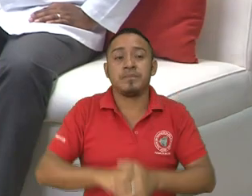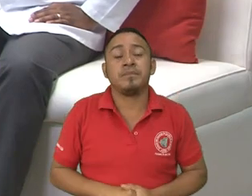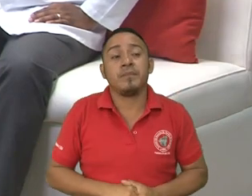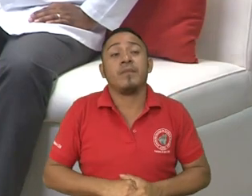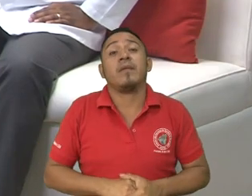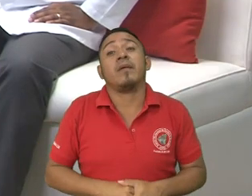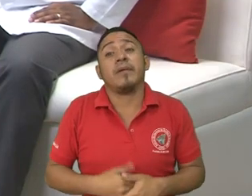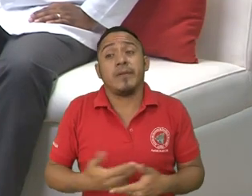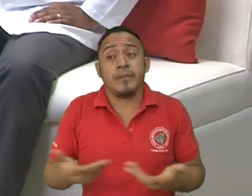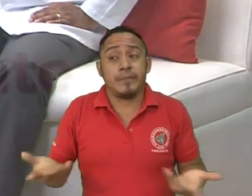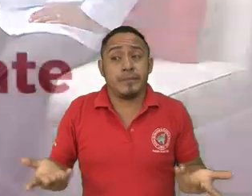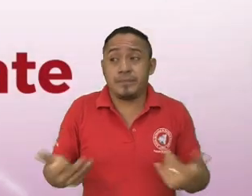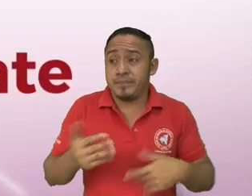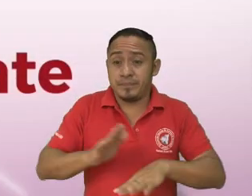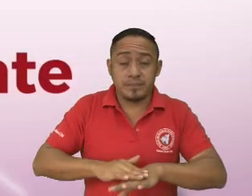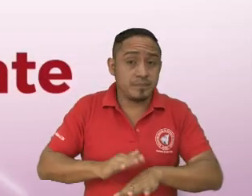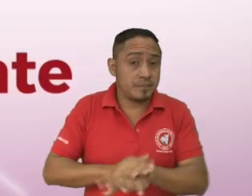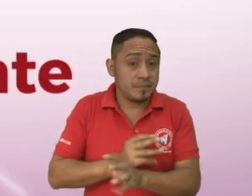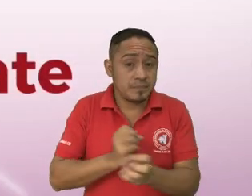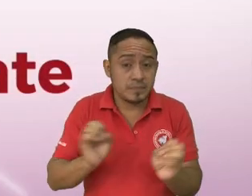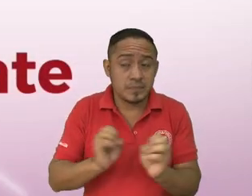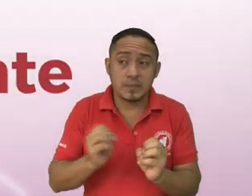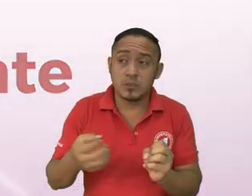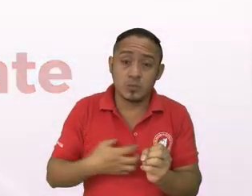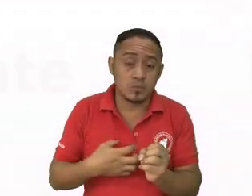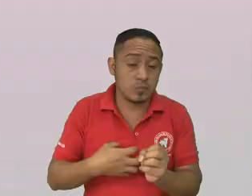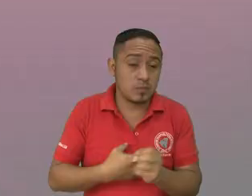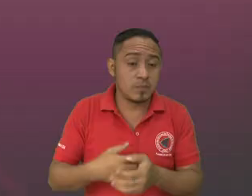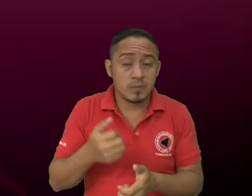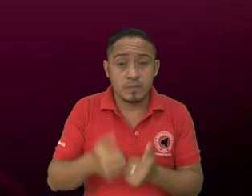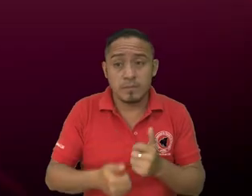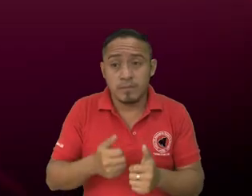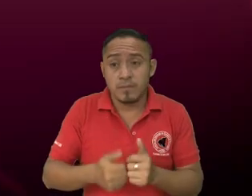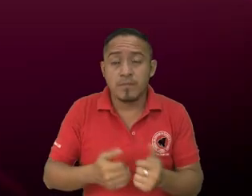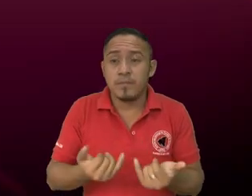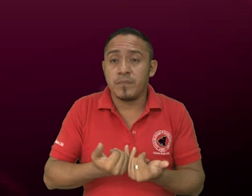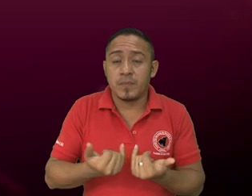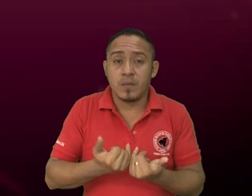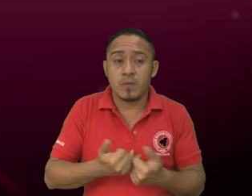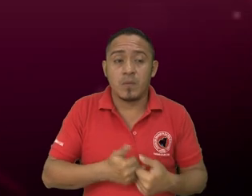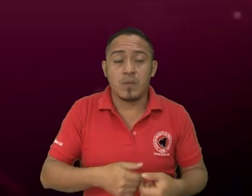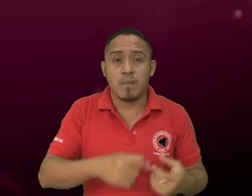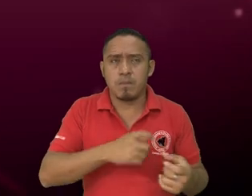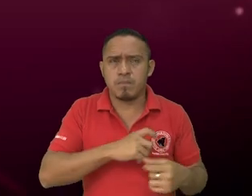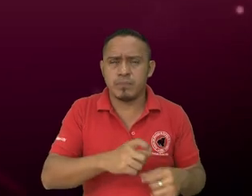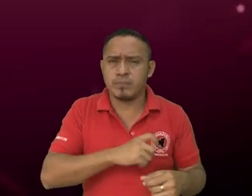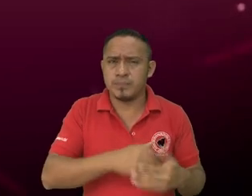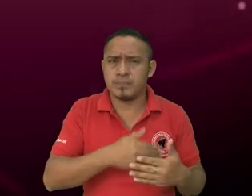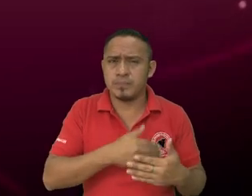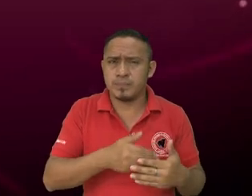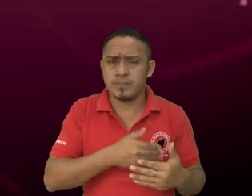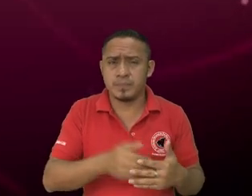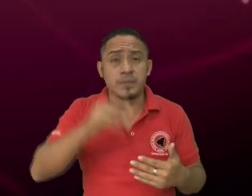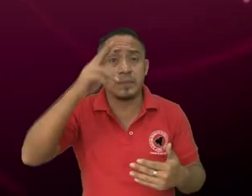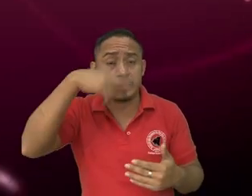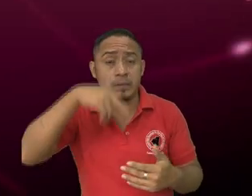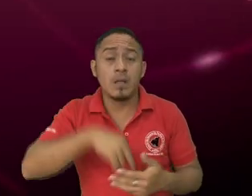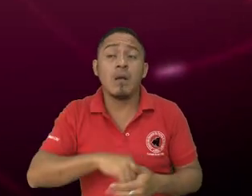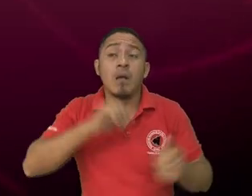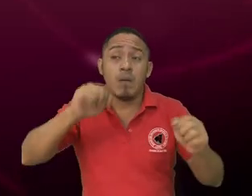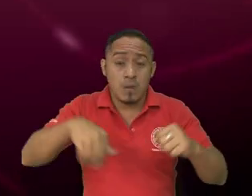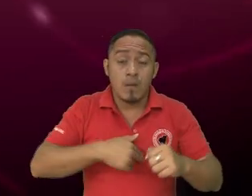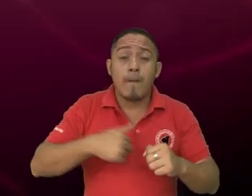previa identificación con síntomas inespecíficos como las palpitaciones extrañas, que es lo más común, podemos